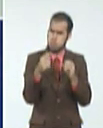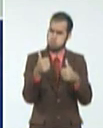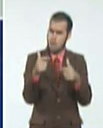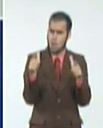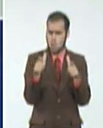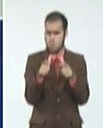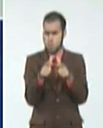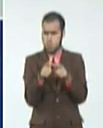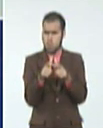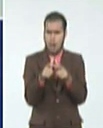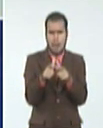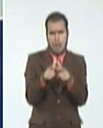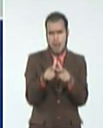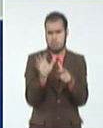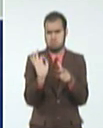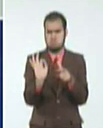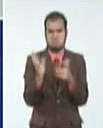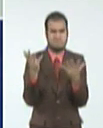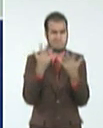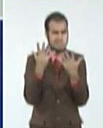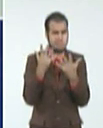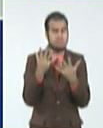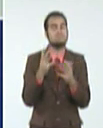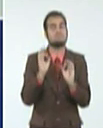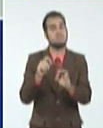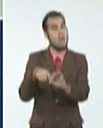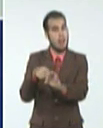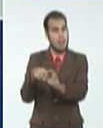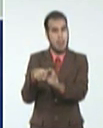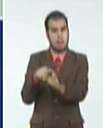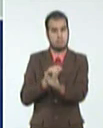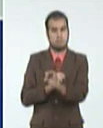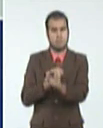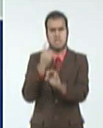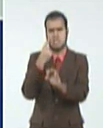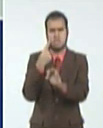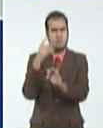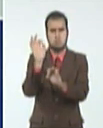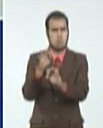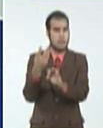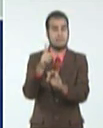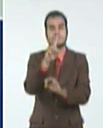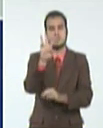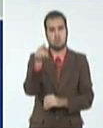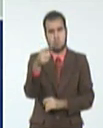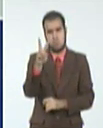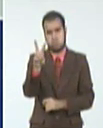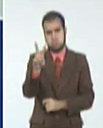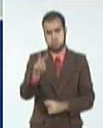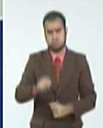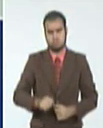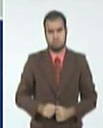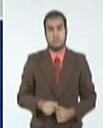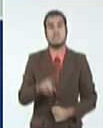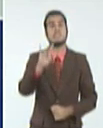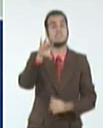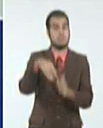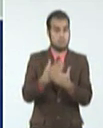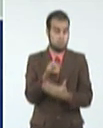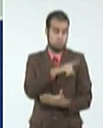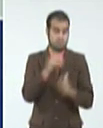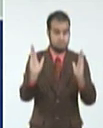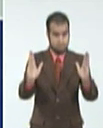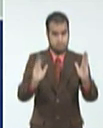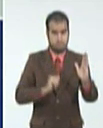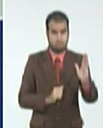con una tasa de incidencia de 13,2 en los últimos 15 días, que es la única que podemos